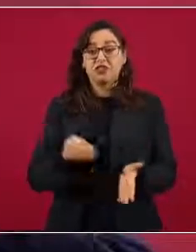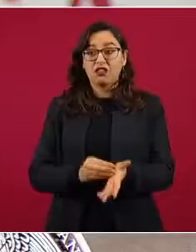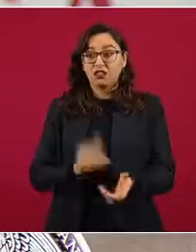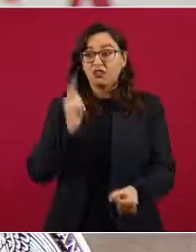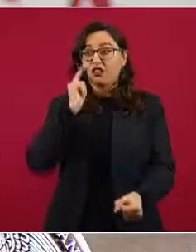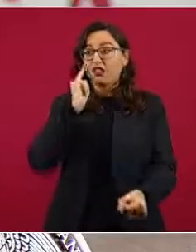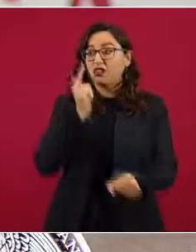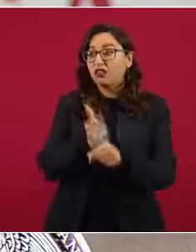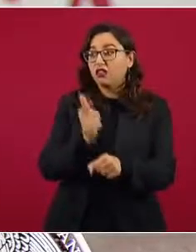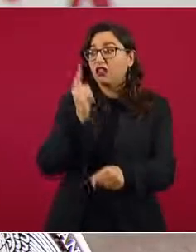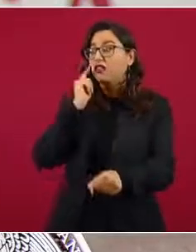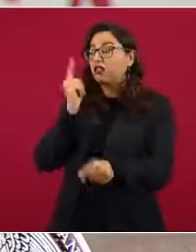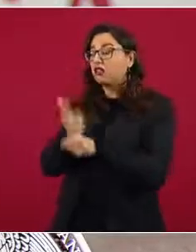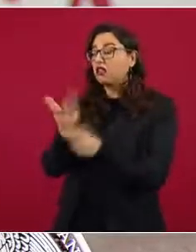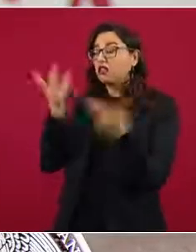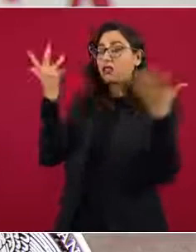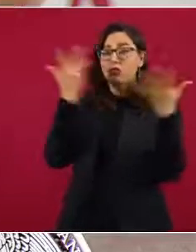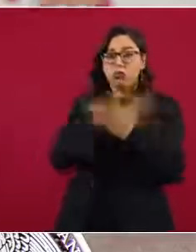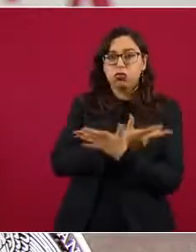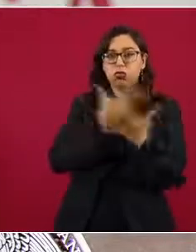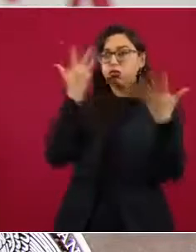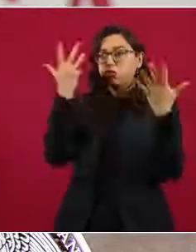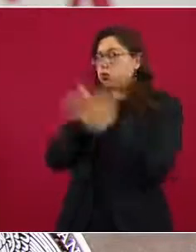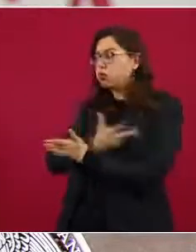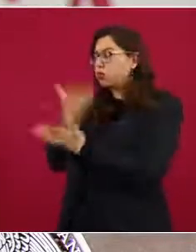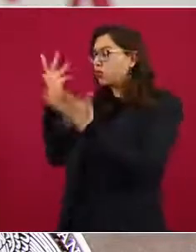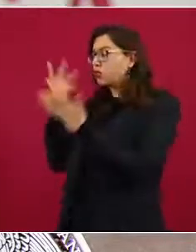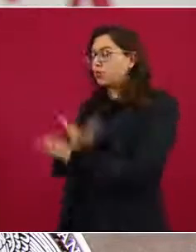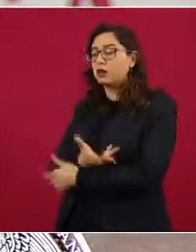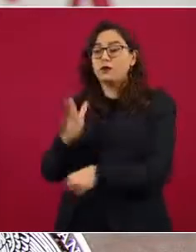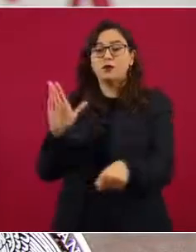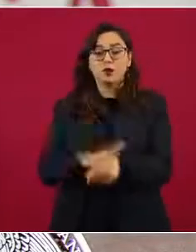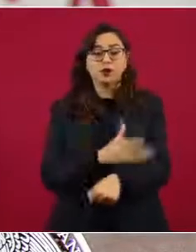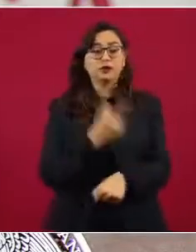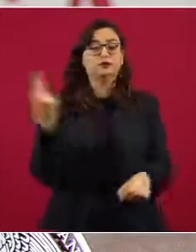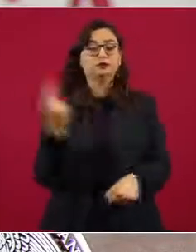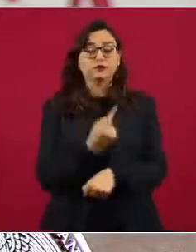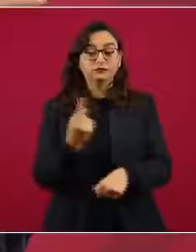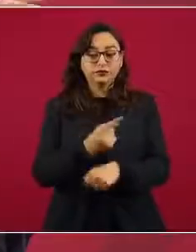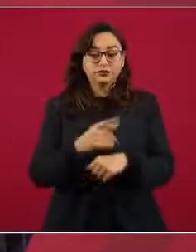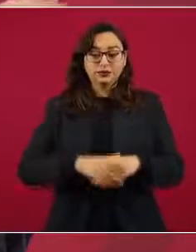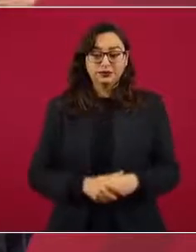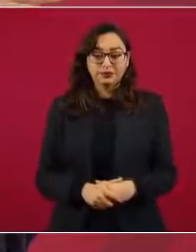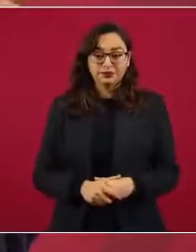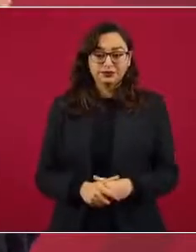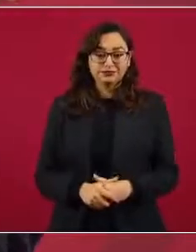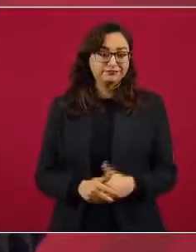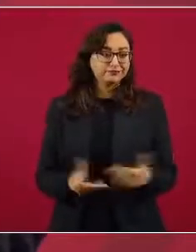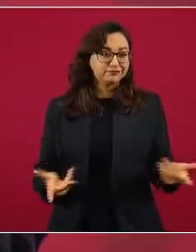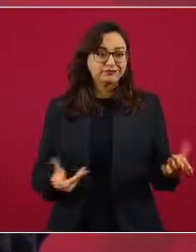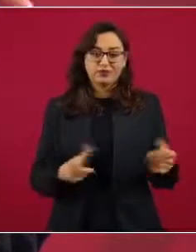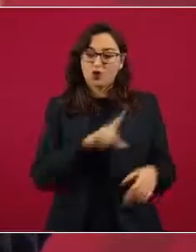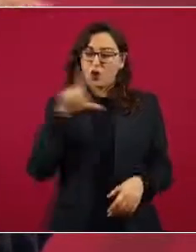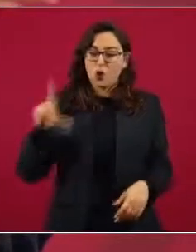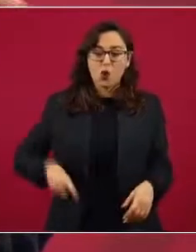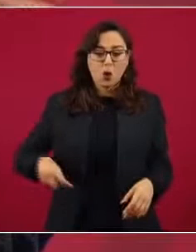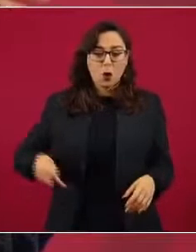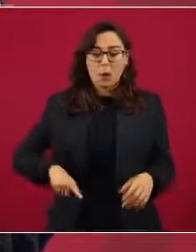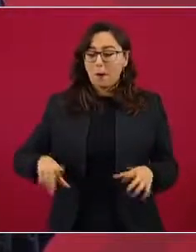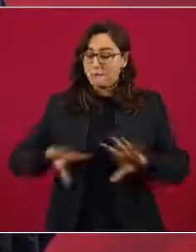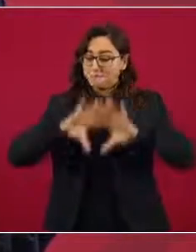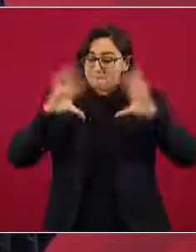porque era todo el gobierno, no era nada más que hacían negocio en la compra de